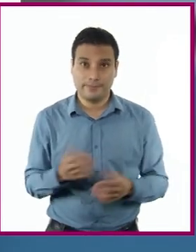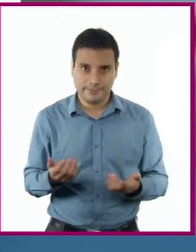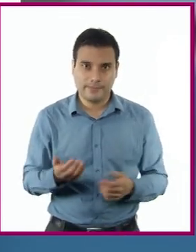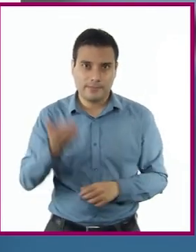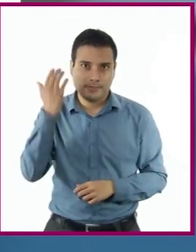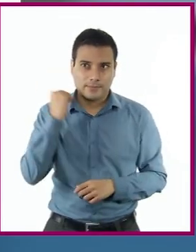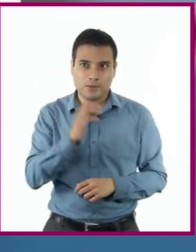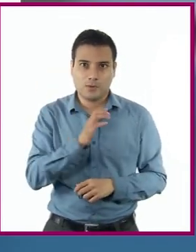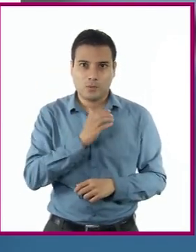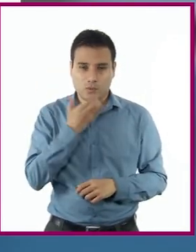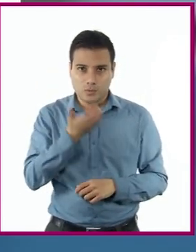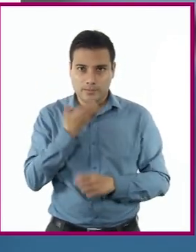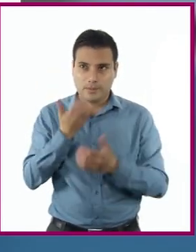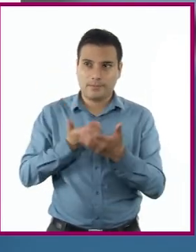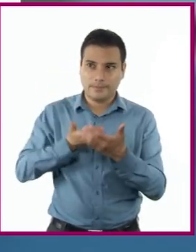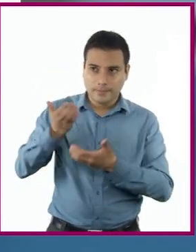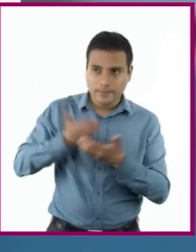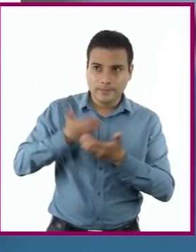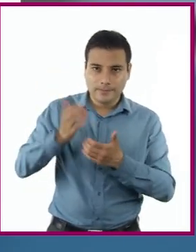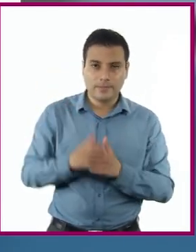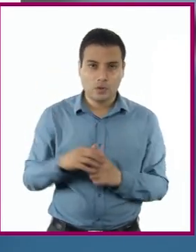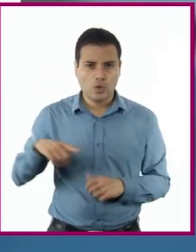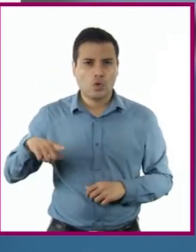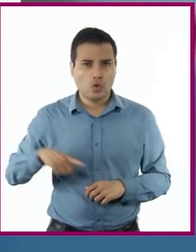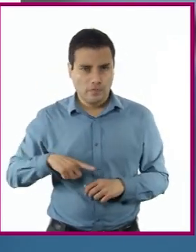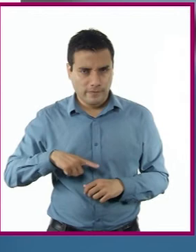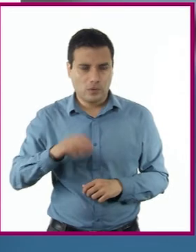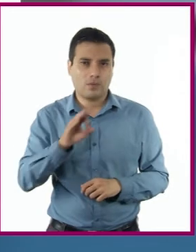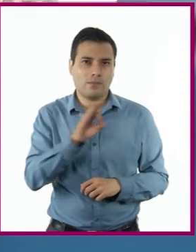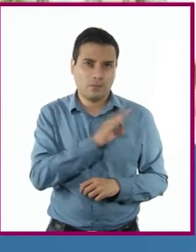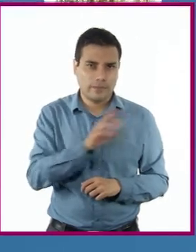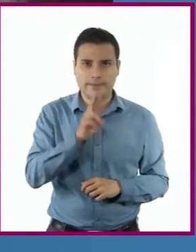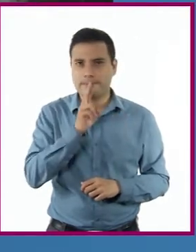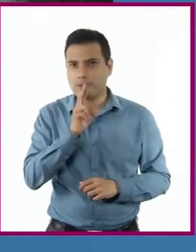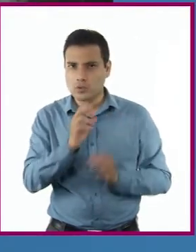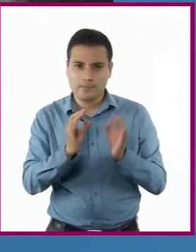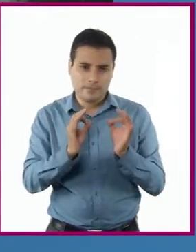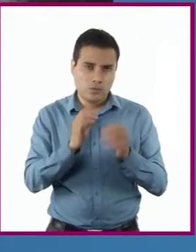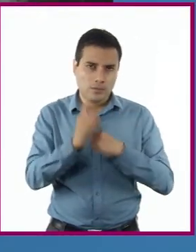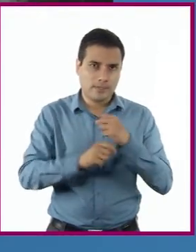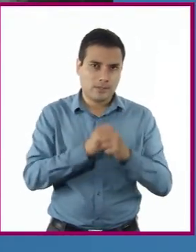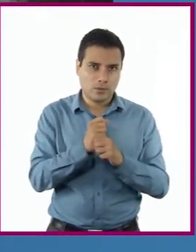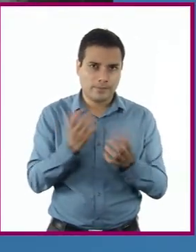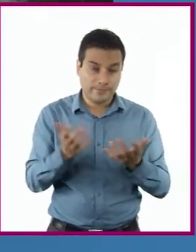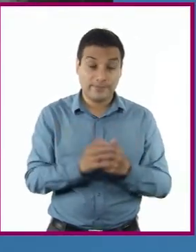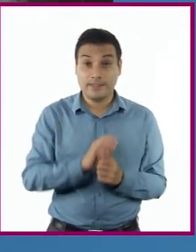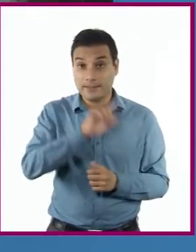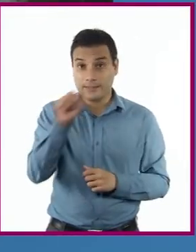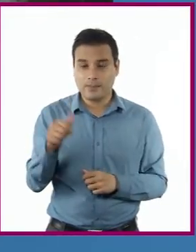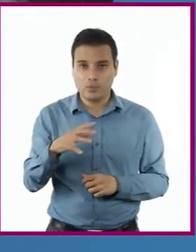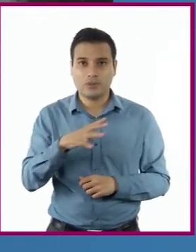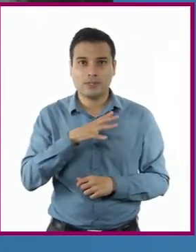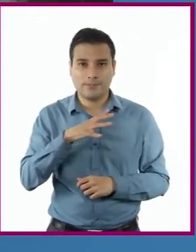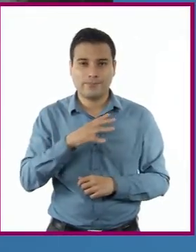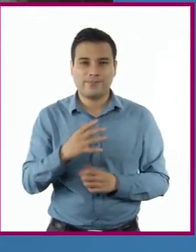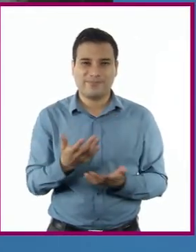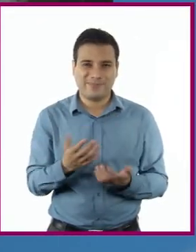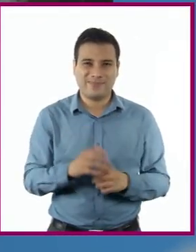más importante, que el gobierno logró controlar en el transcurso de un año. A su vez, hubo una pandemia de